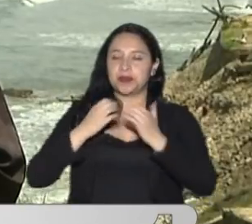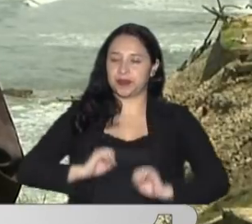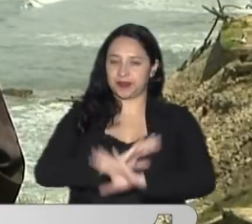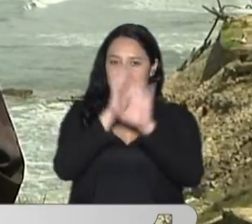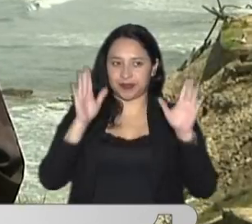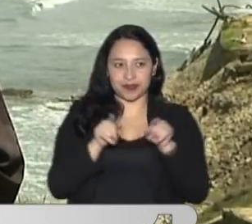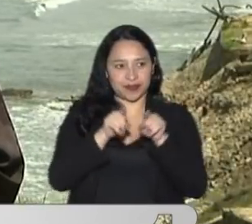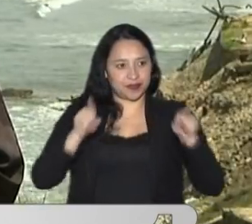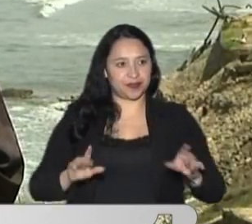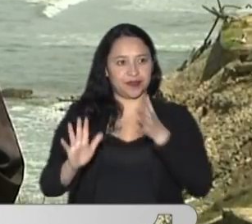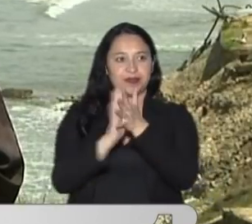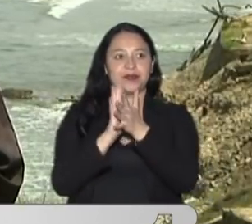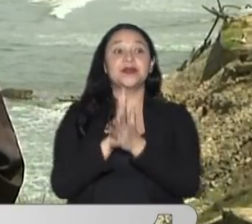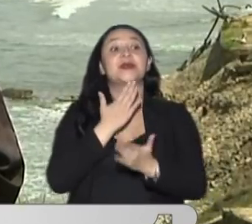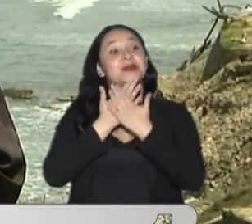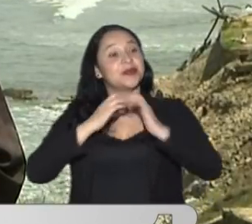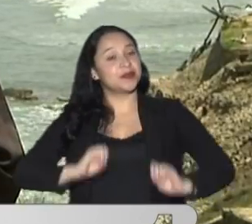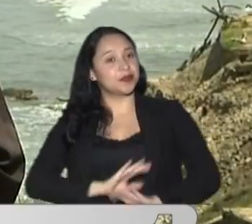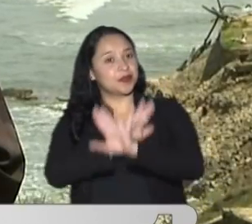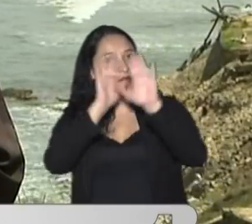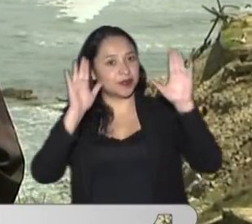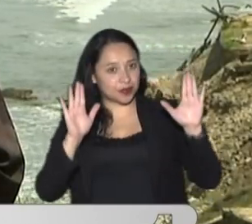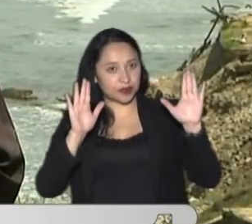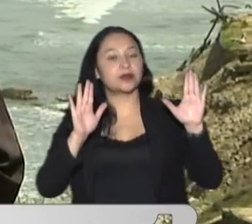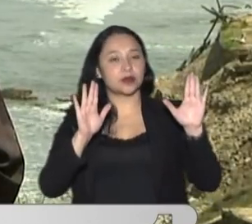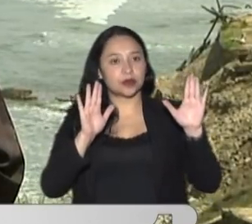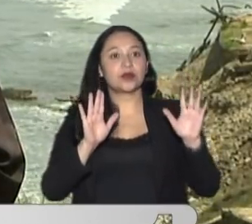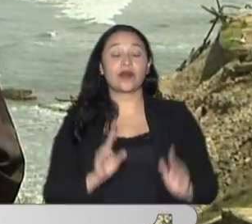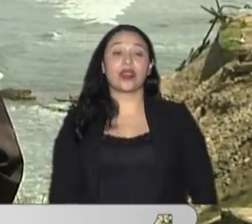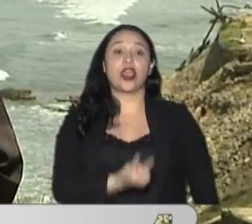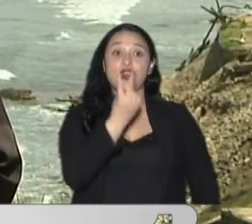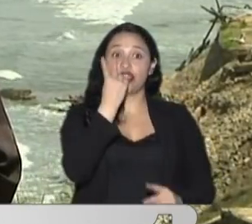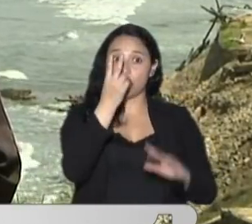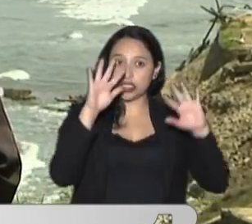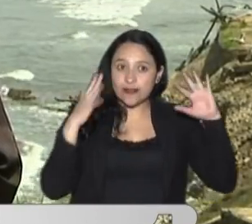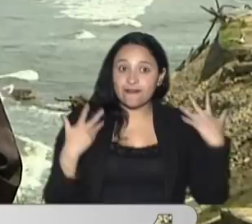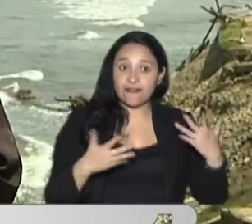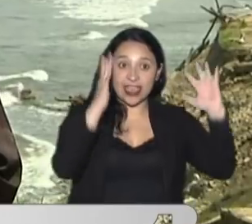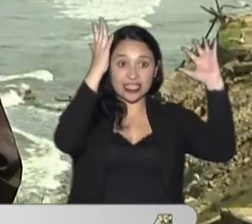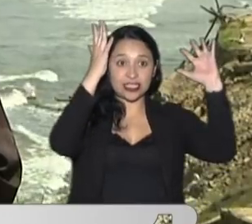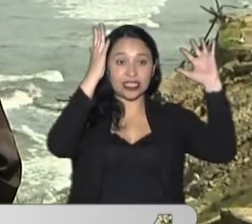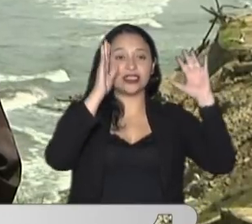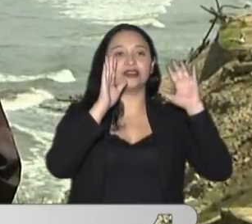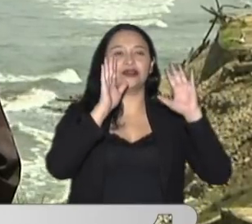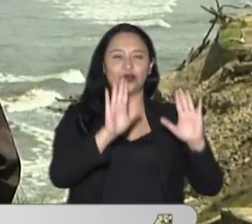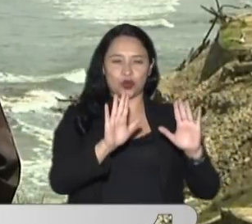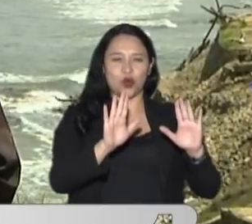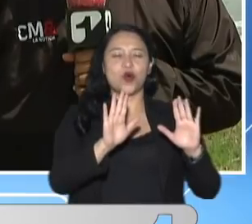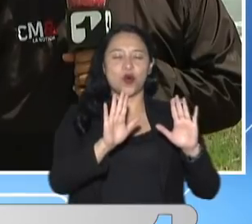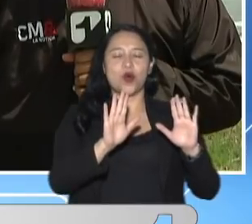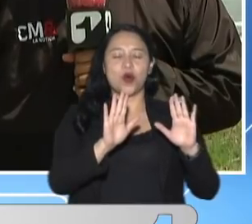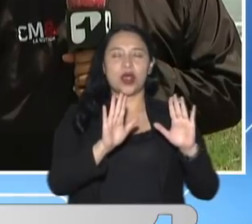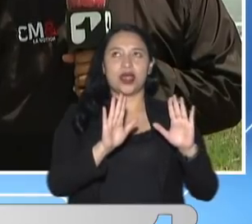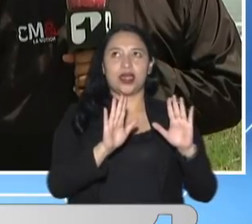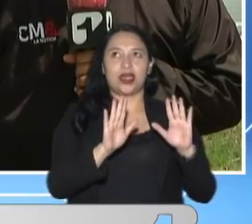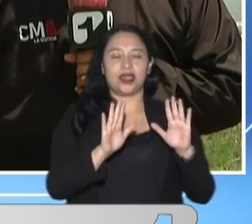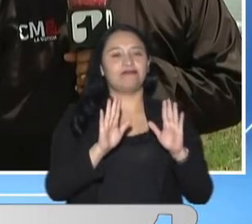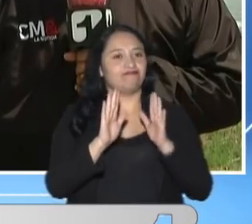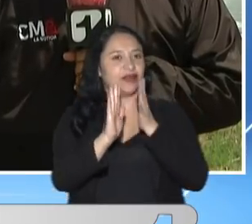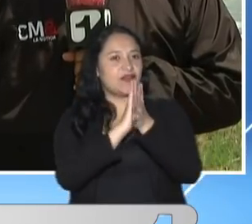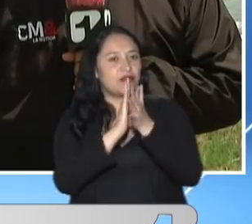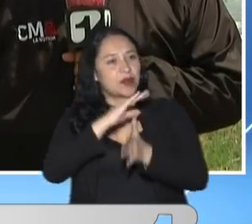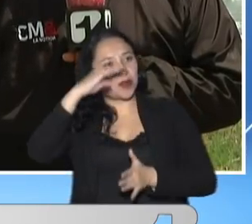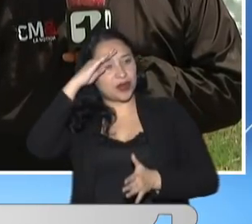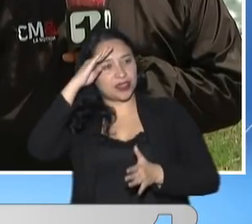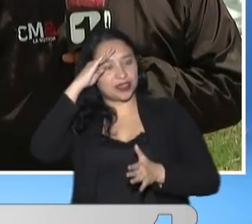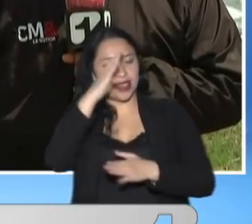Luisa, muchas gracias. Muy buenos días. En efecto, fueron dos COVID fiestas electrónicas, según las precisiones que ha entregado la Policía Metropolitana de Barranquilla,